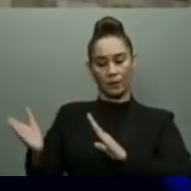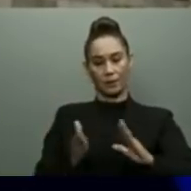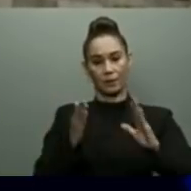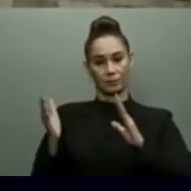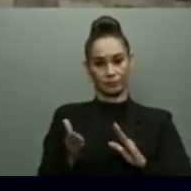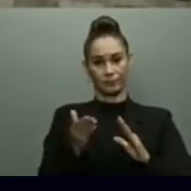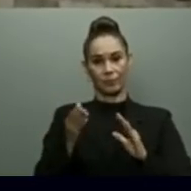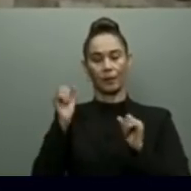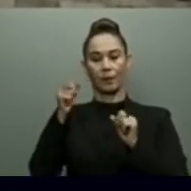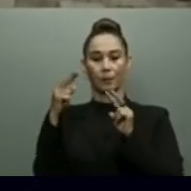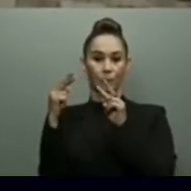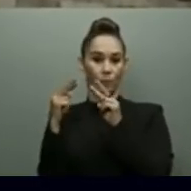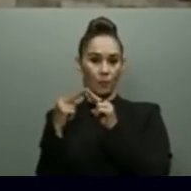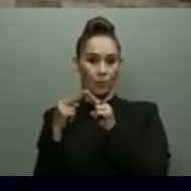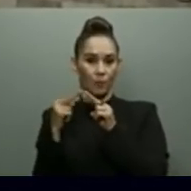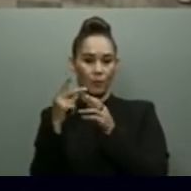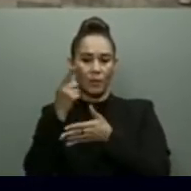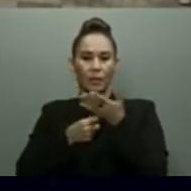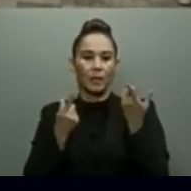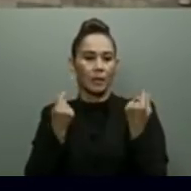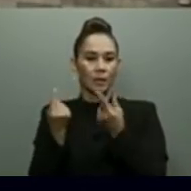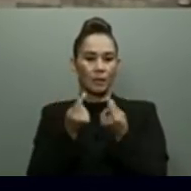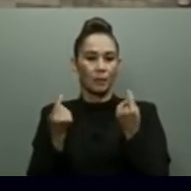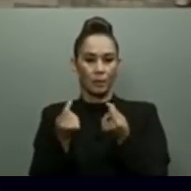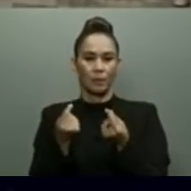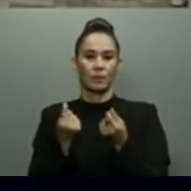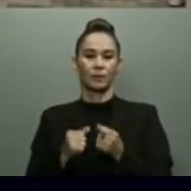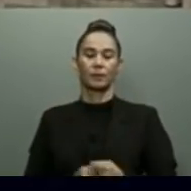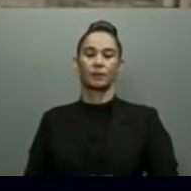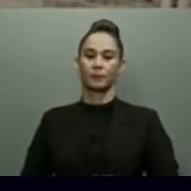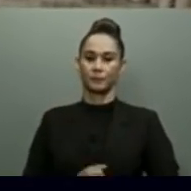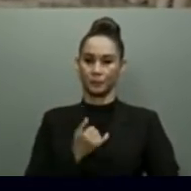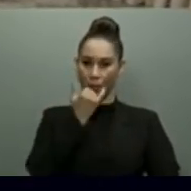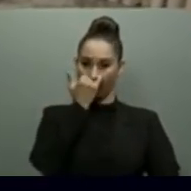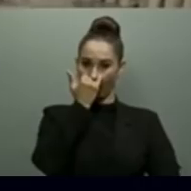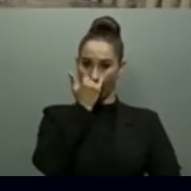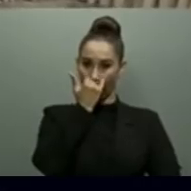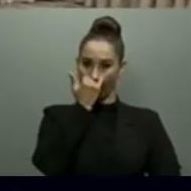producción para que conozcan qué es lo que vamos a hacer a partir ya de este momento.